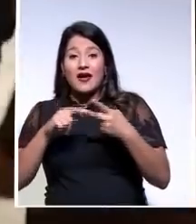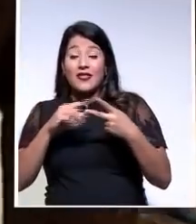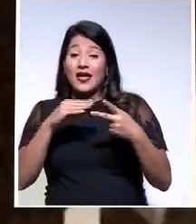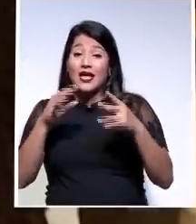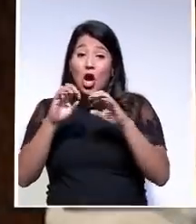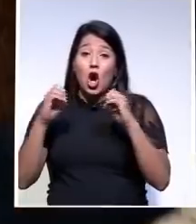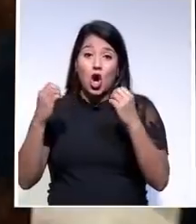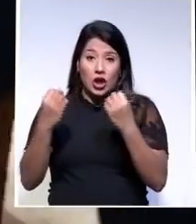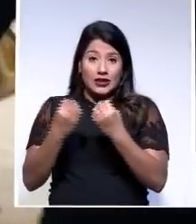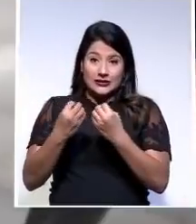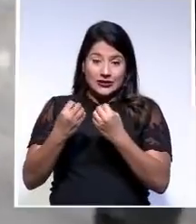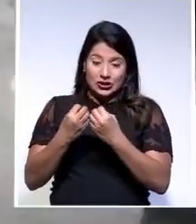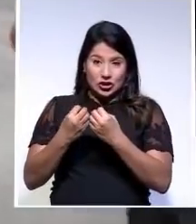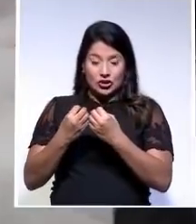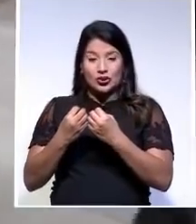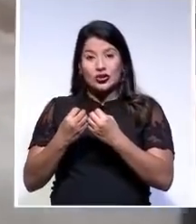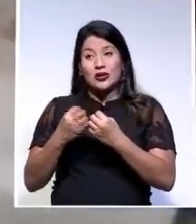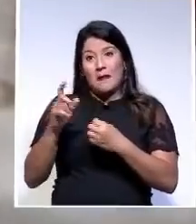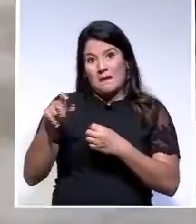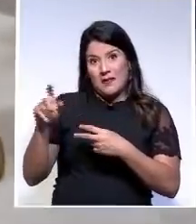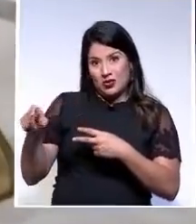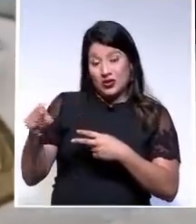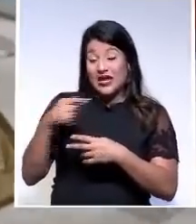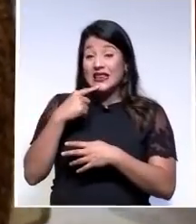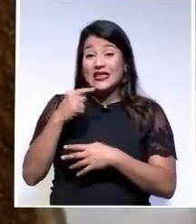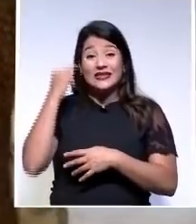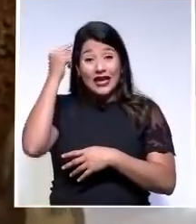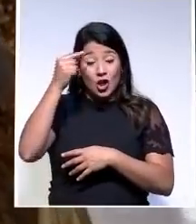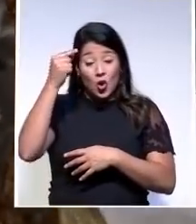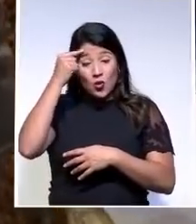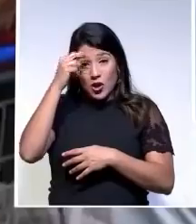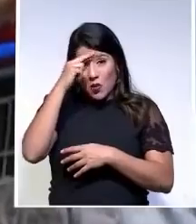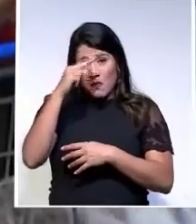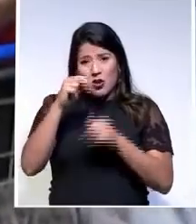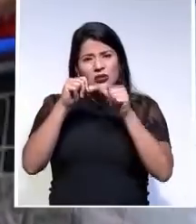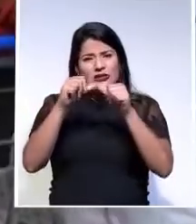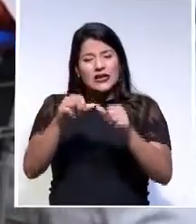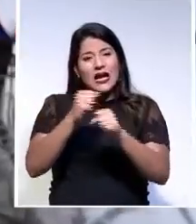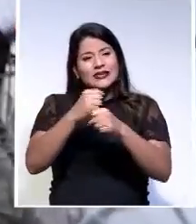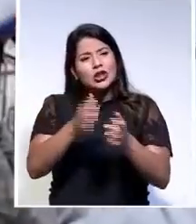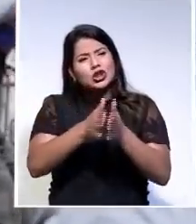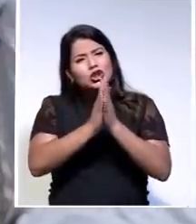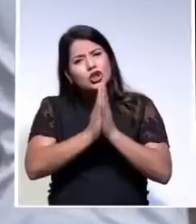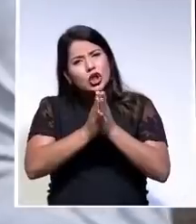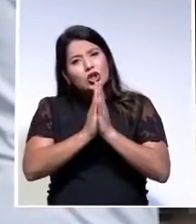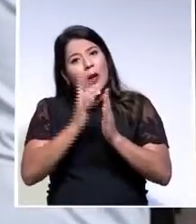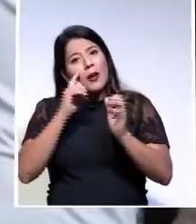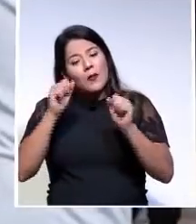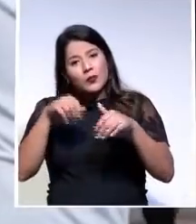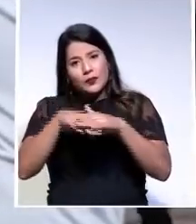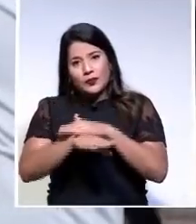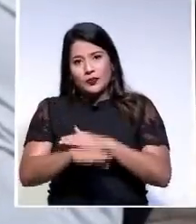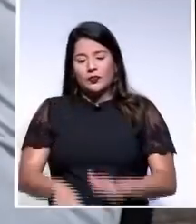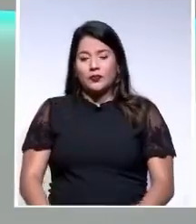la sociedad civil, y añadió que el gobierno mexicano continuará analizando solicitudes para ingresar al país.